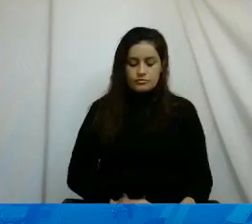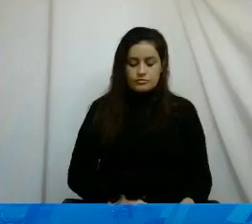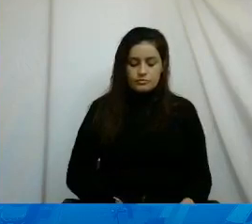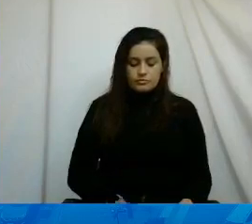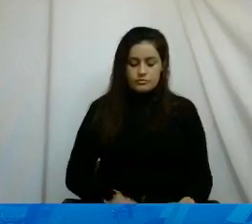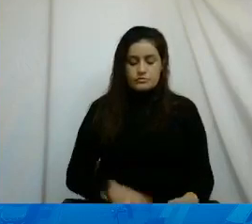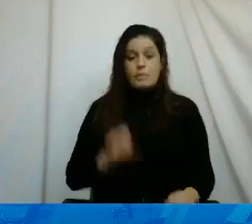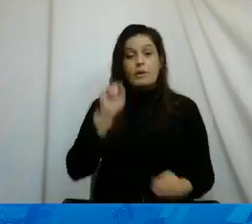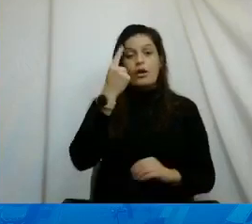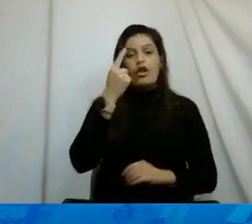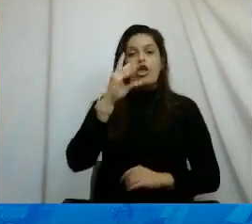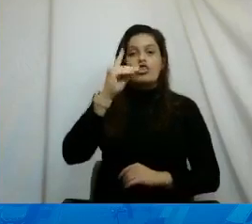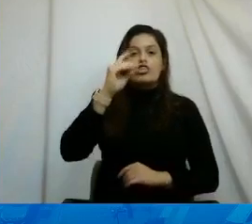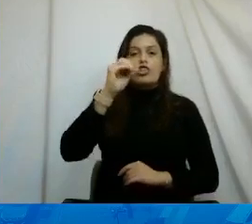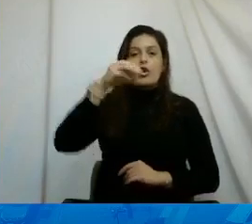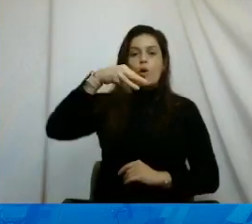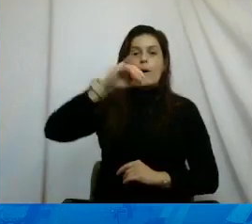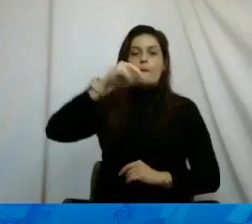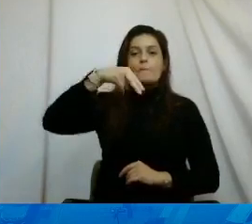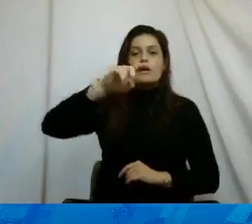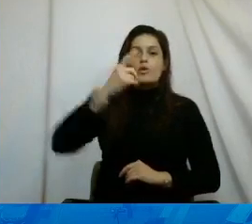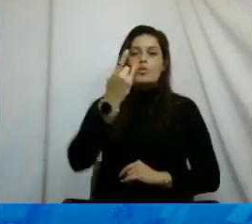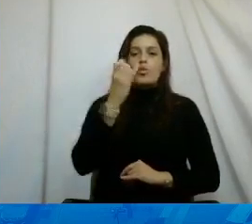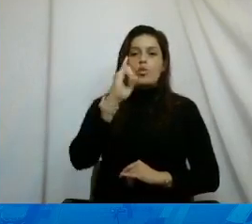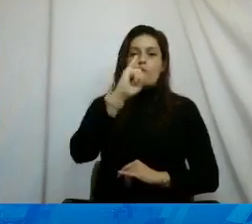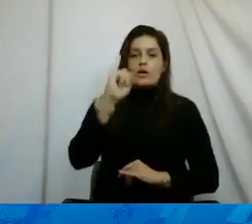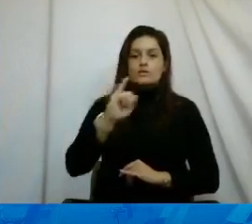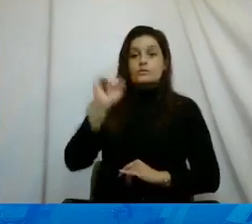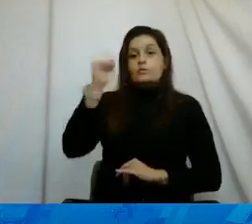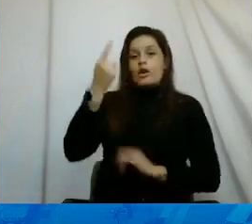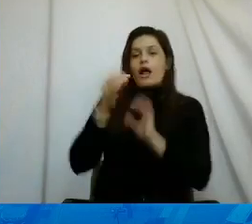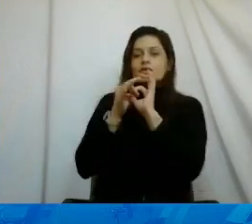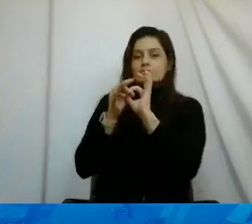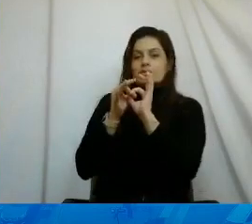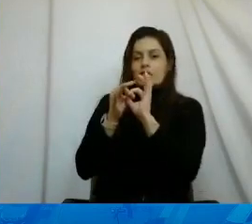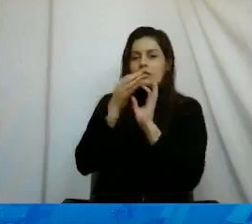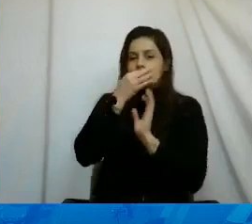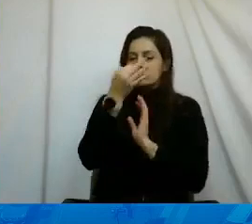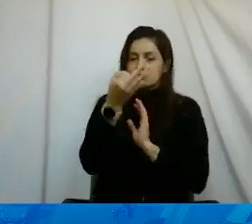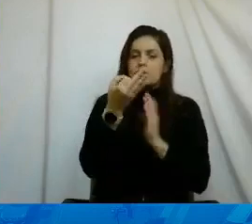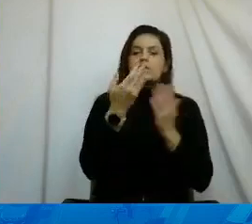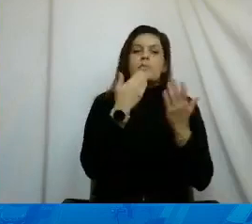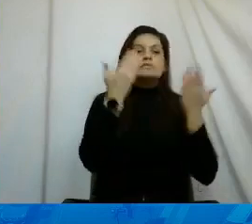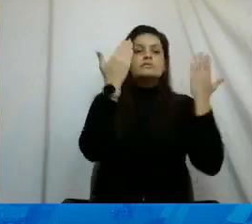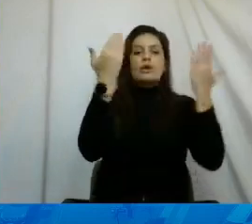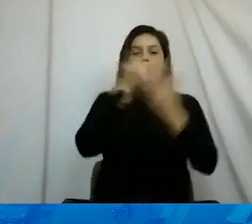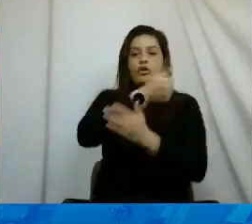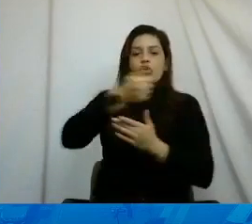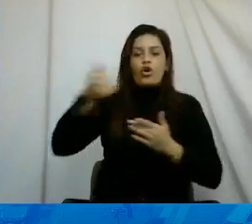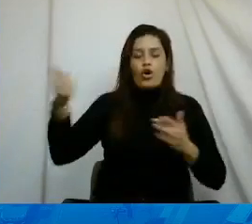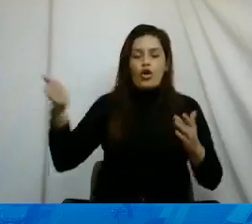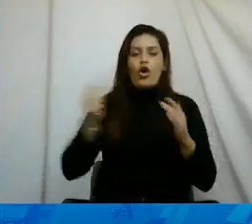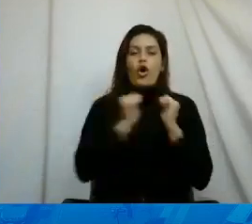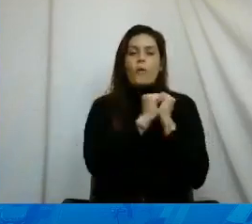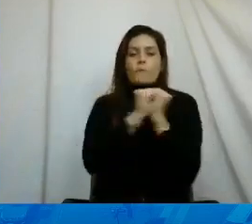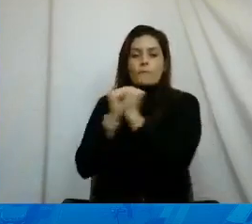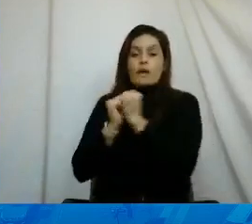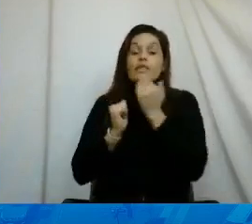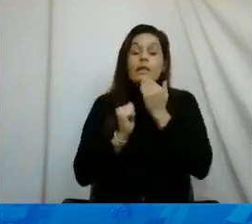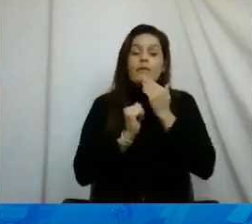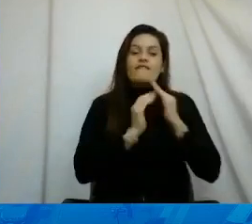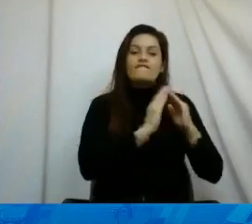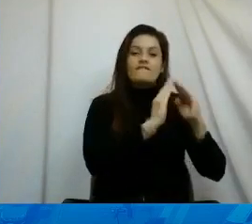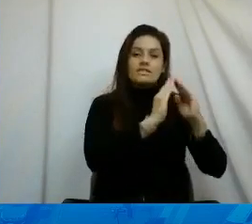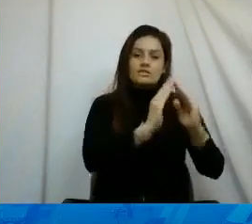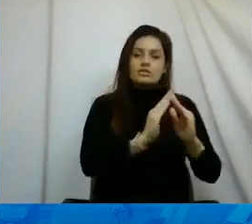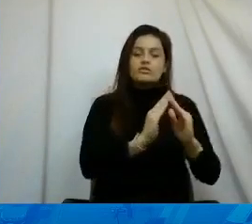Gracias, alcaldesa. Saludar a todos los colegas. a los vecinos que están presentes, a los que nos ven en